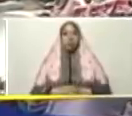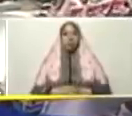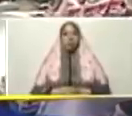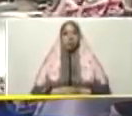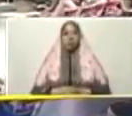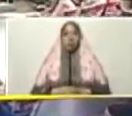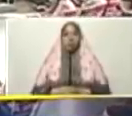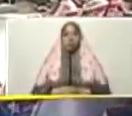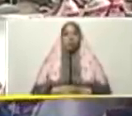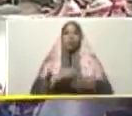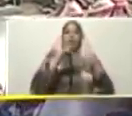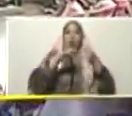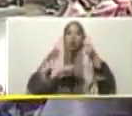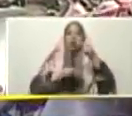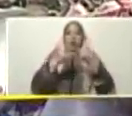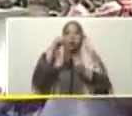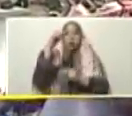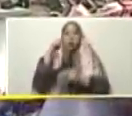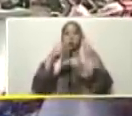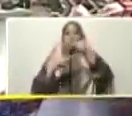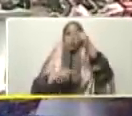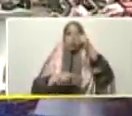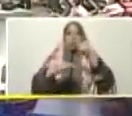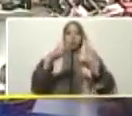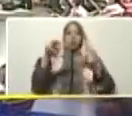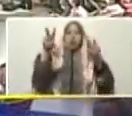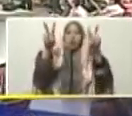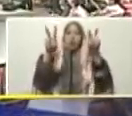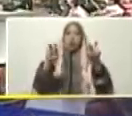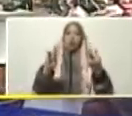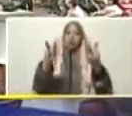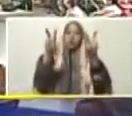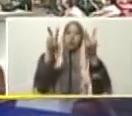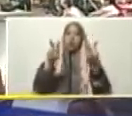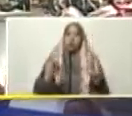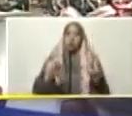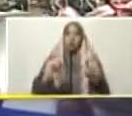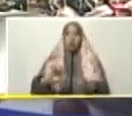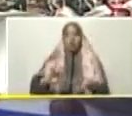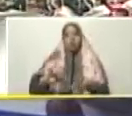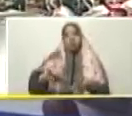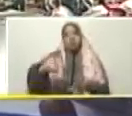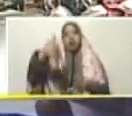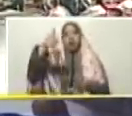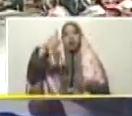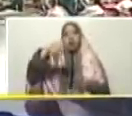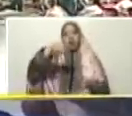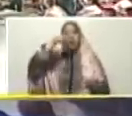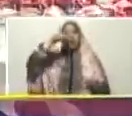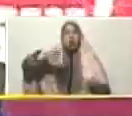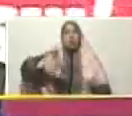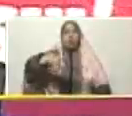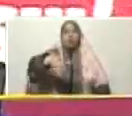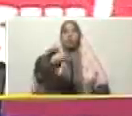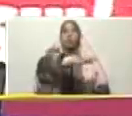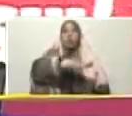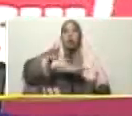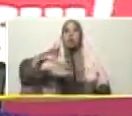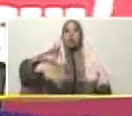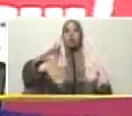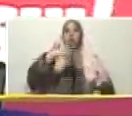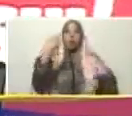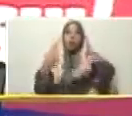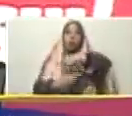en la construcción de una nueva mayoría popular de la revolución bolivariana